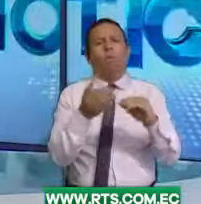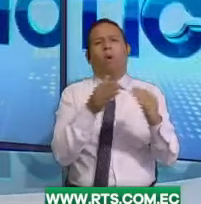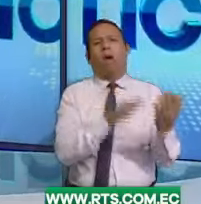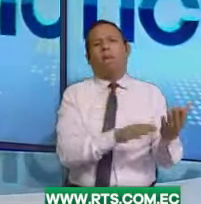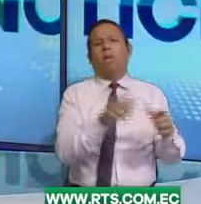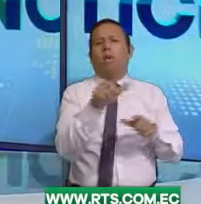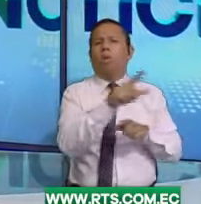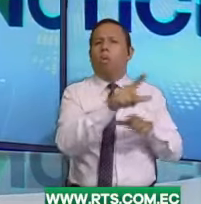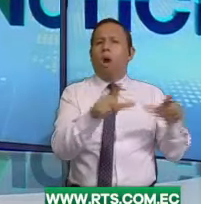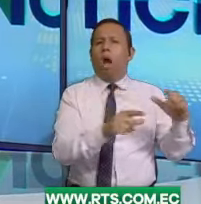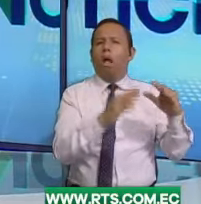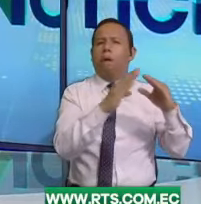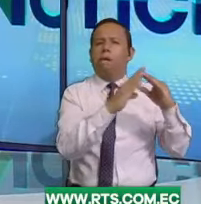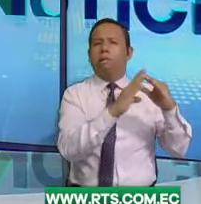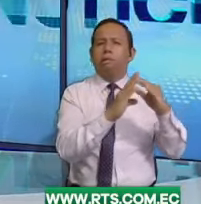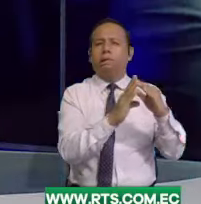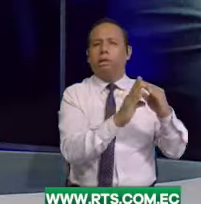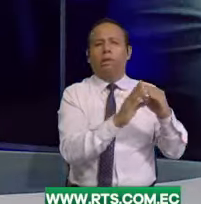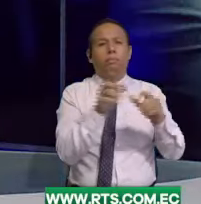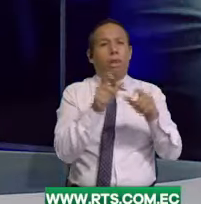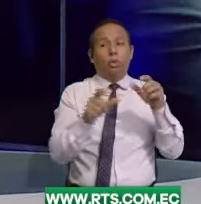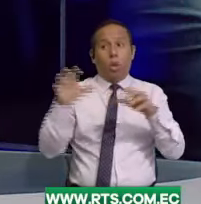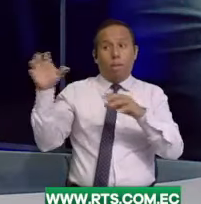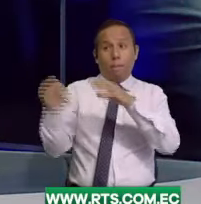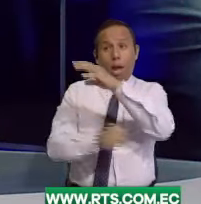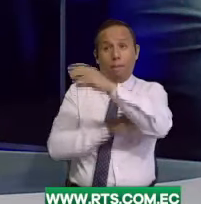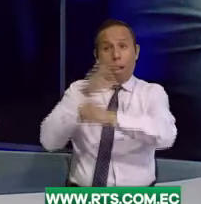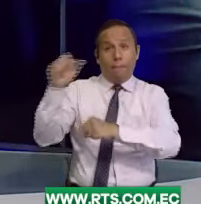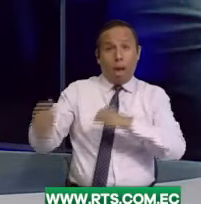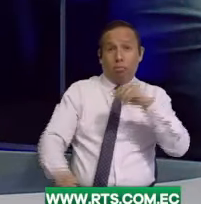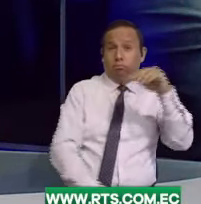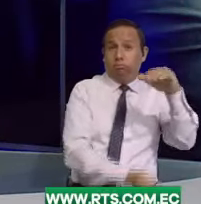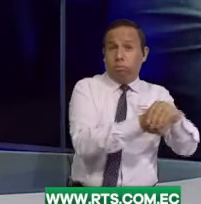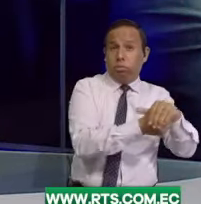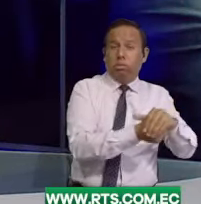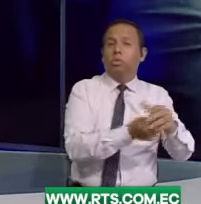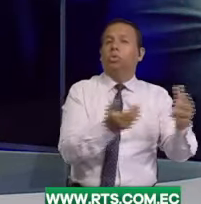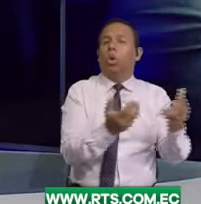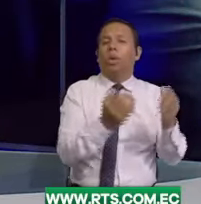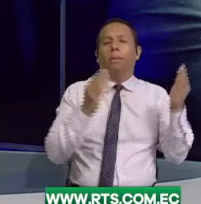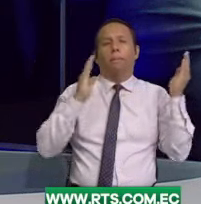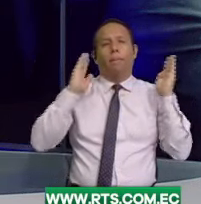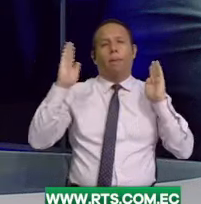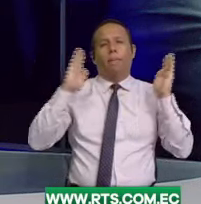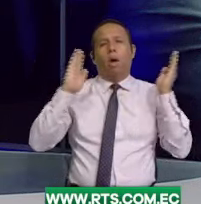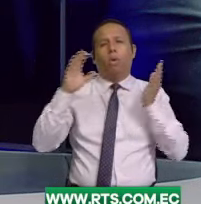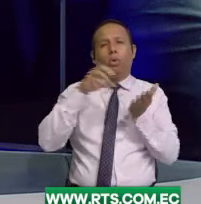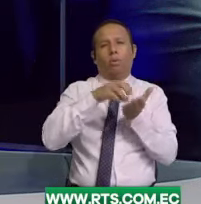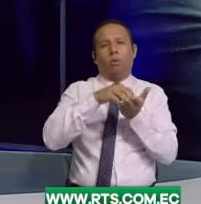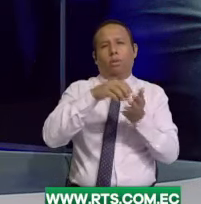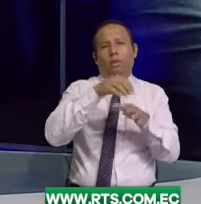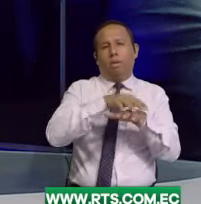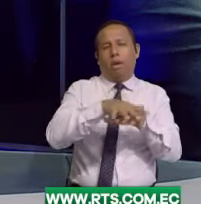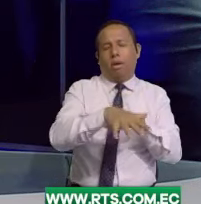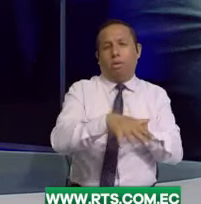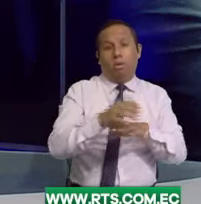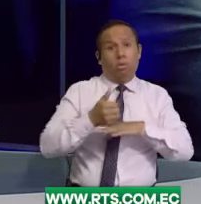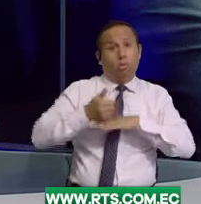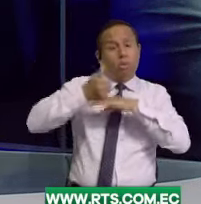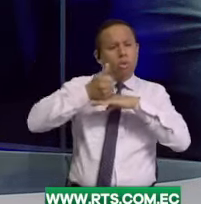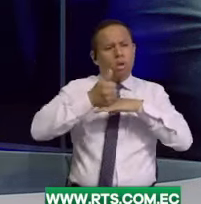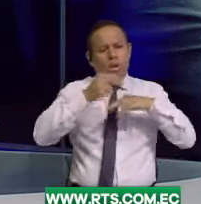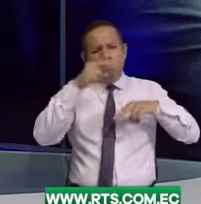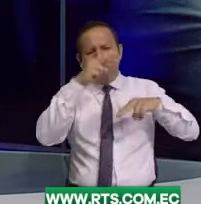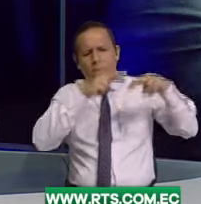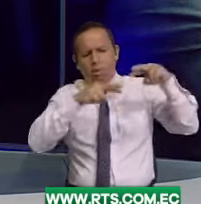utilizada aparentemente para esconder víctimas de secuestro en Babahoyo, provincia de Los Ríos. Las autoridades investigan este